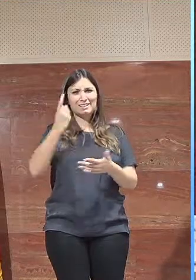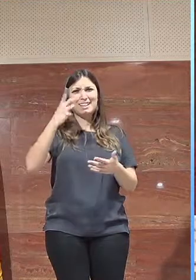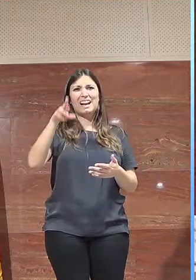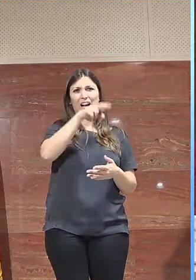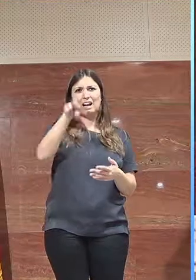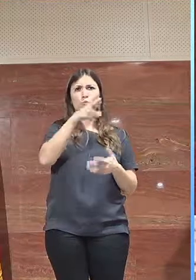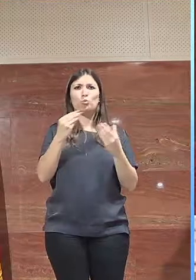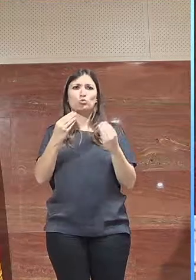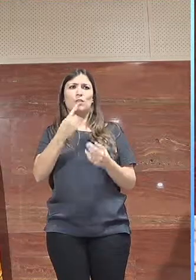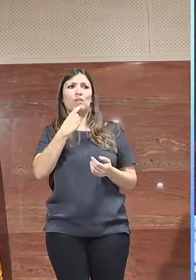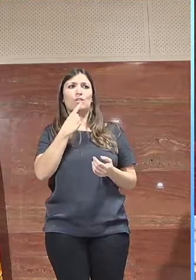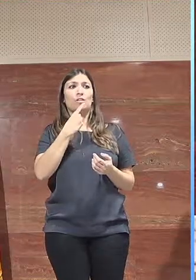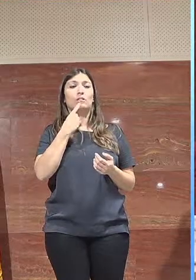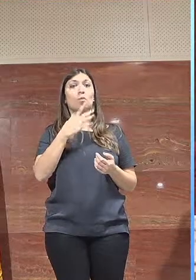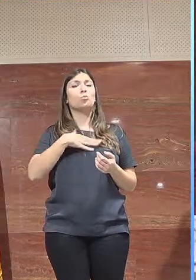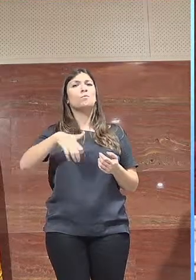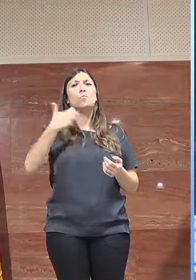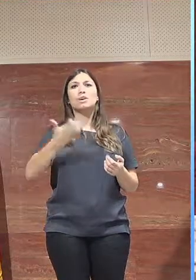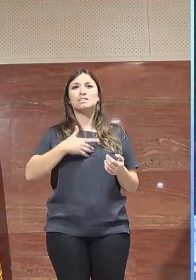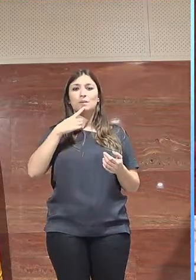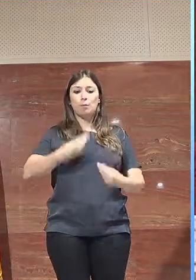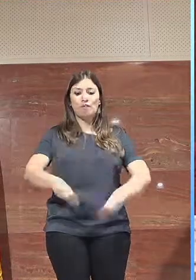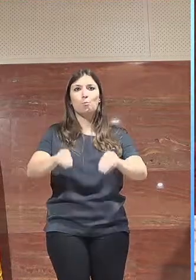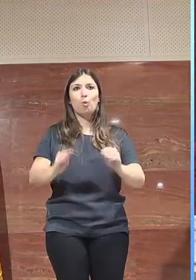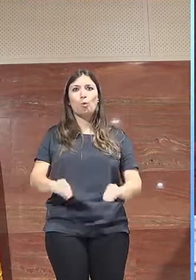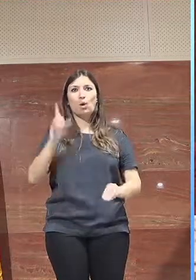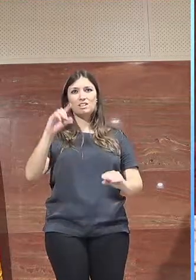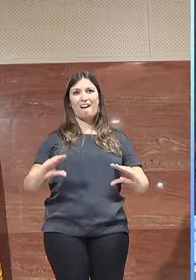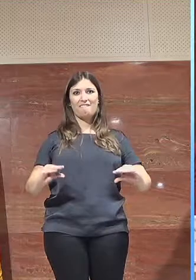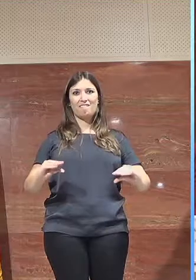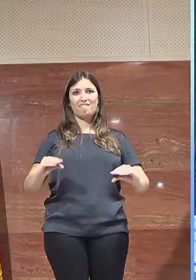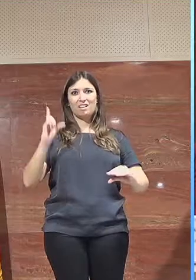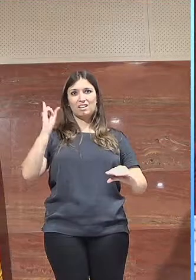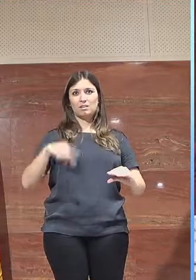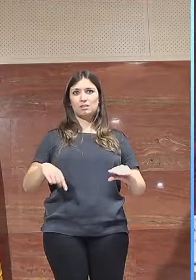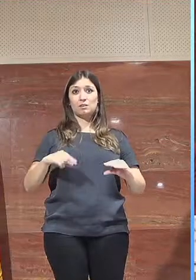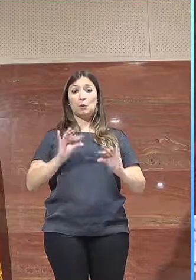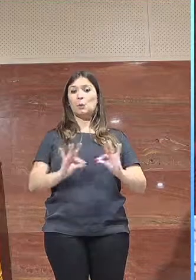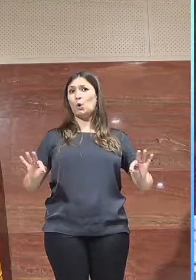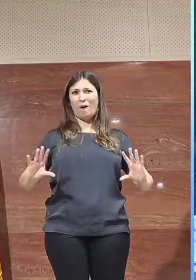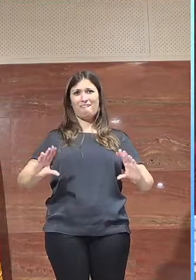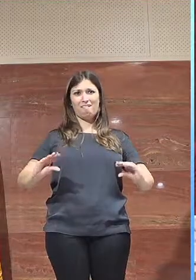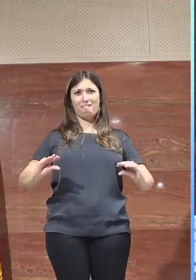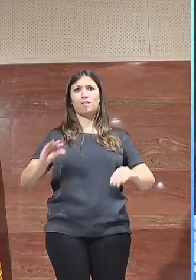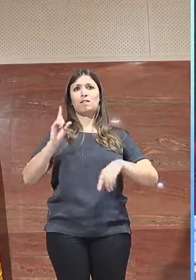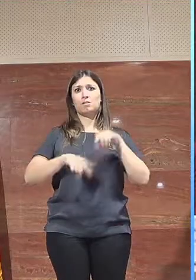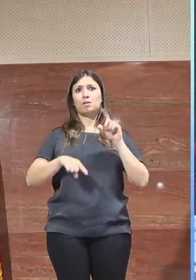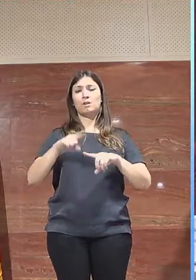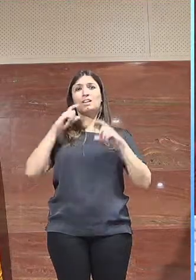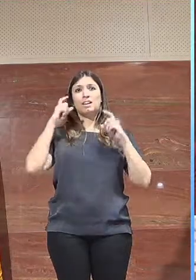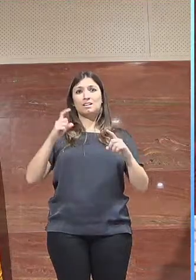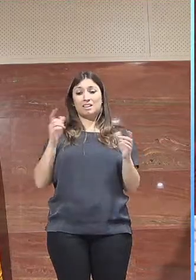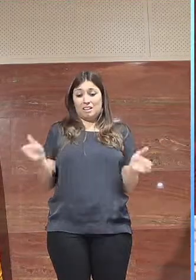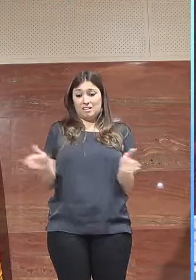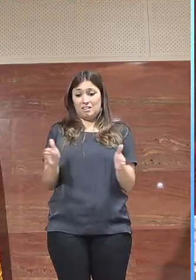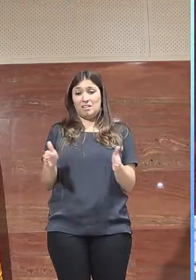cuestionarios, que es lo que puede llegar a molestar un felpudo de estos, sobre todo de coco, con un espesor inadecuado, en un descansillo de reducidas